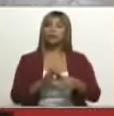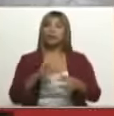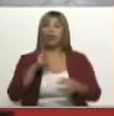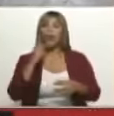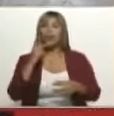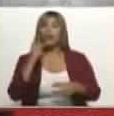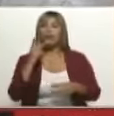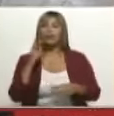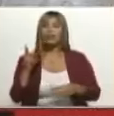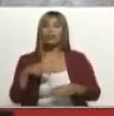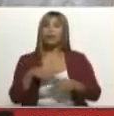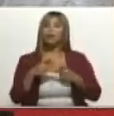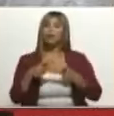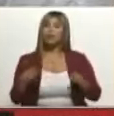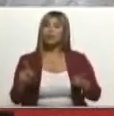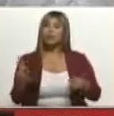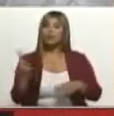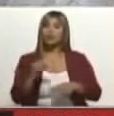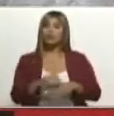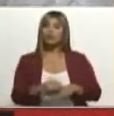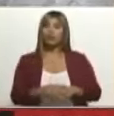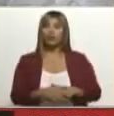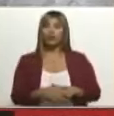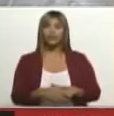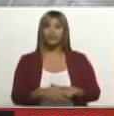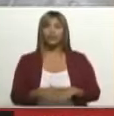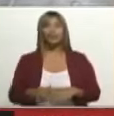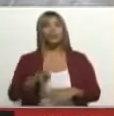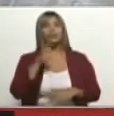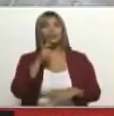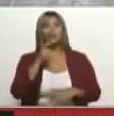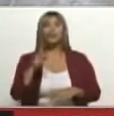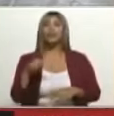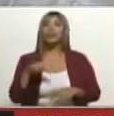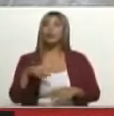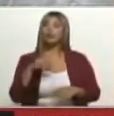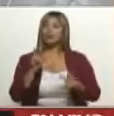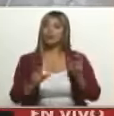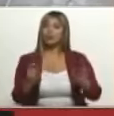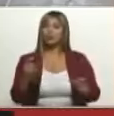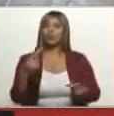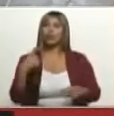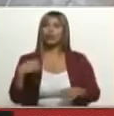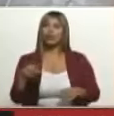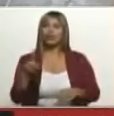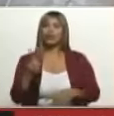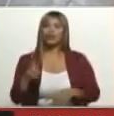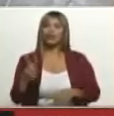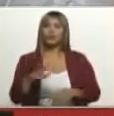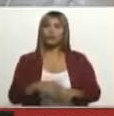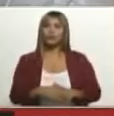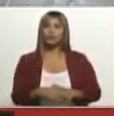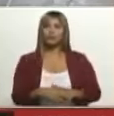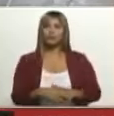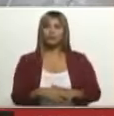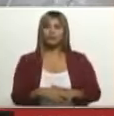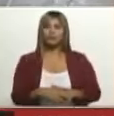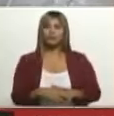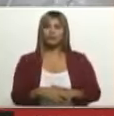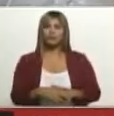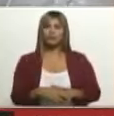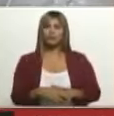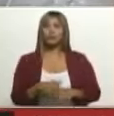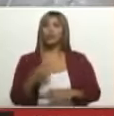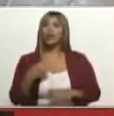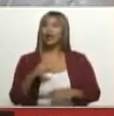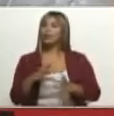nacional, política pública nacional de seguridad ciudadana que tiene Venezuela. Es decir,